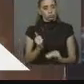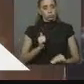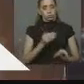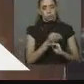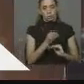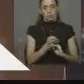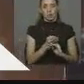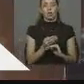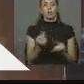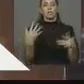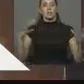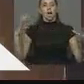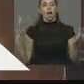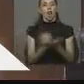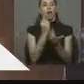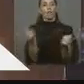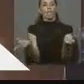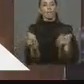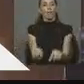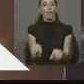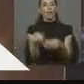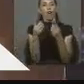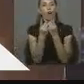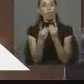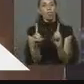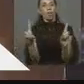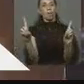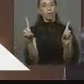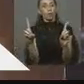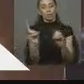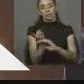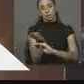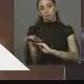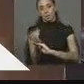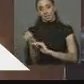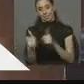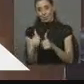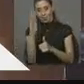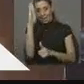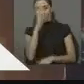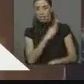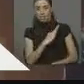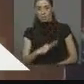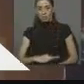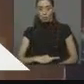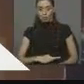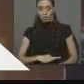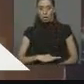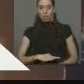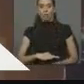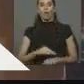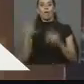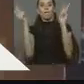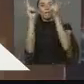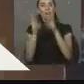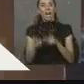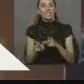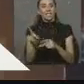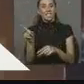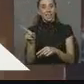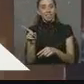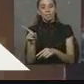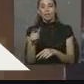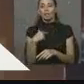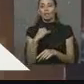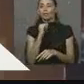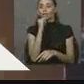Reconquistar la democracia, le pedimos que se fuera de candidato a diputado a Vallenar. Yo